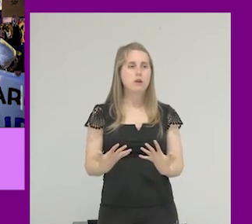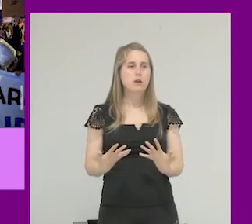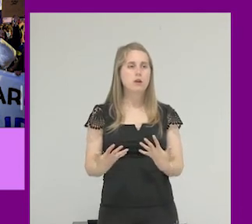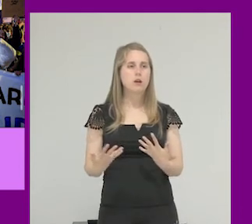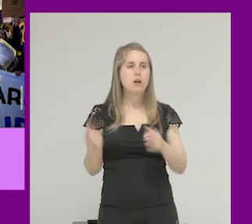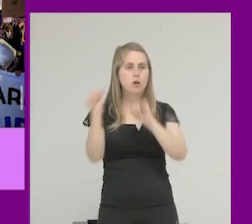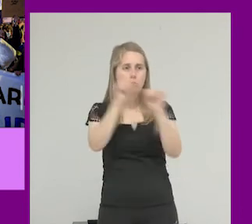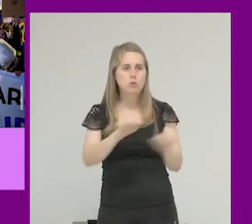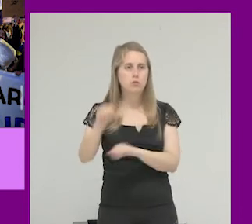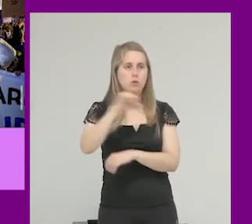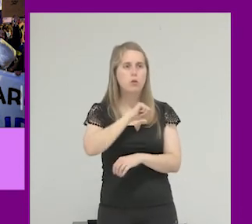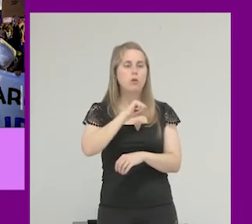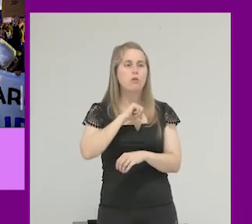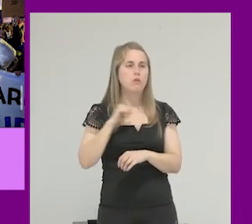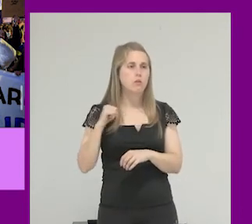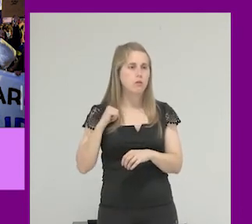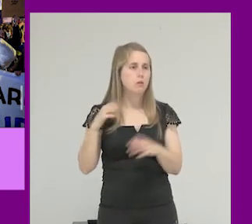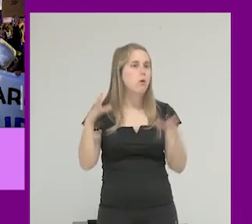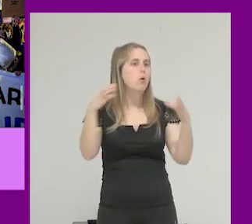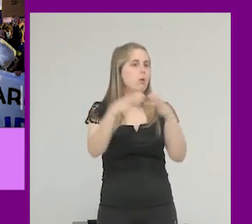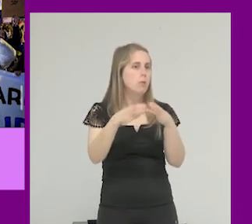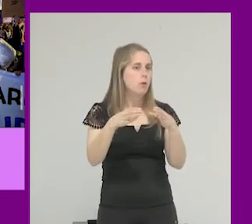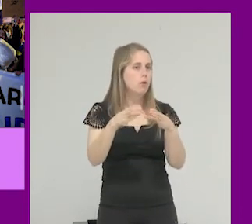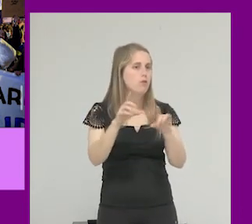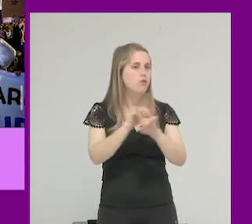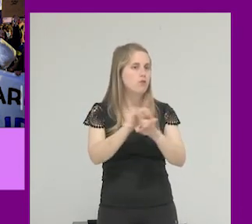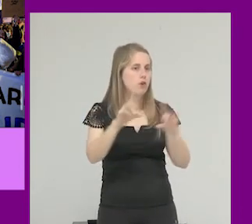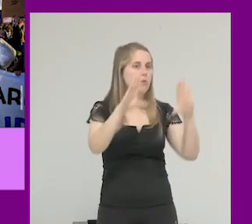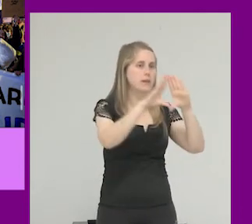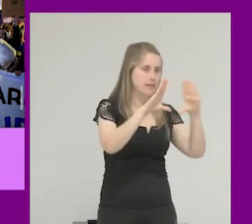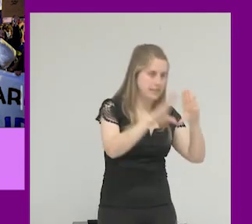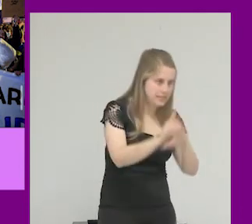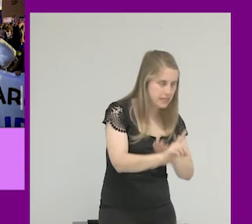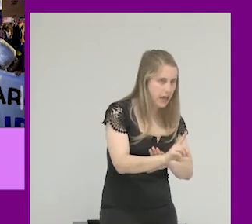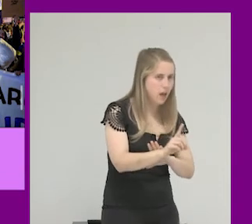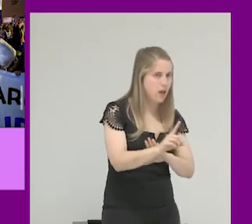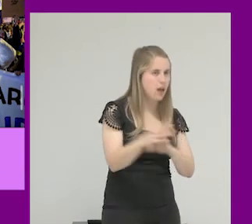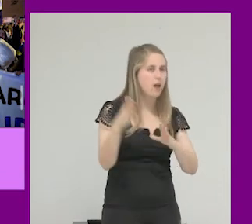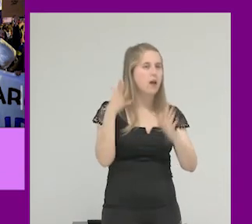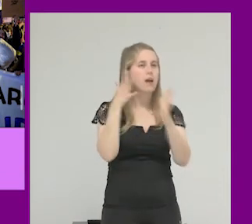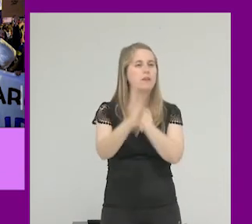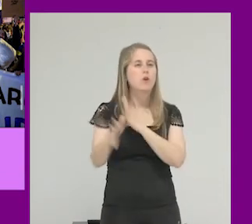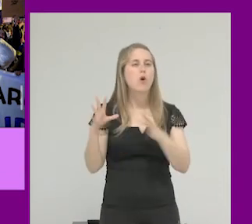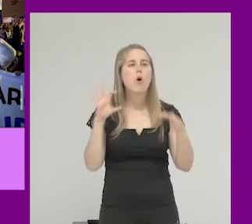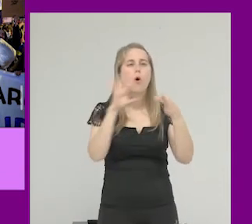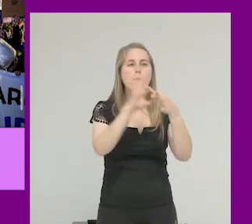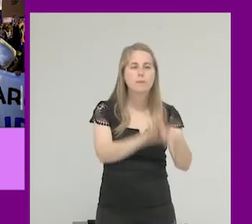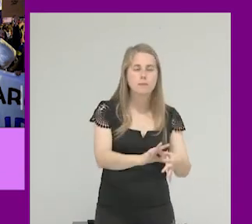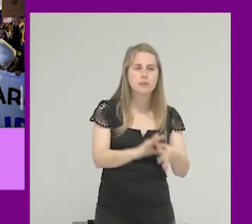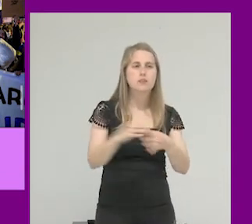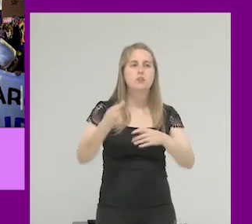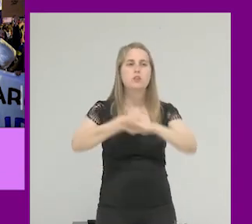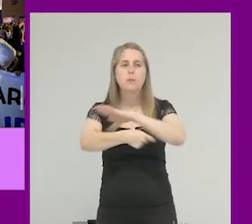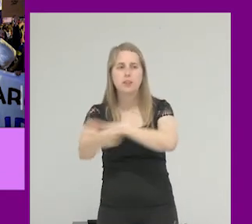autodefensa feminista, sin el feminista, ya lo usaban la Comisión Antiagresiones de Vitoria-Gasteiz en